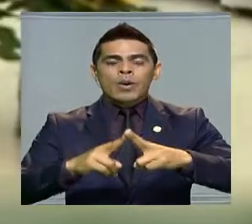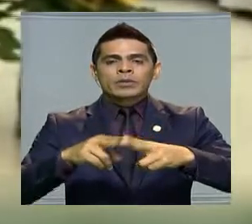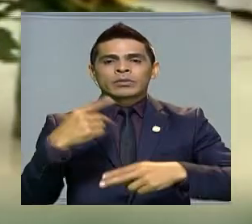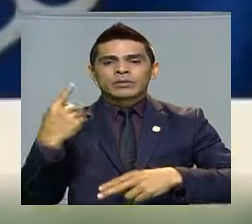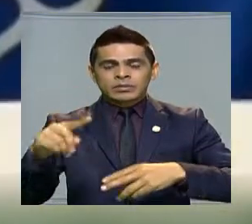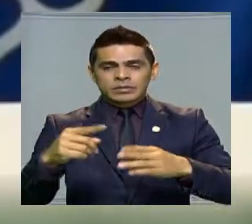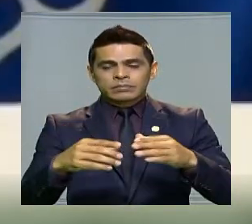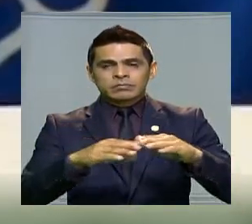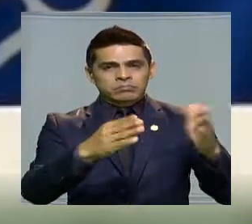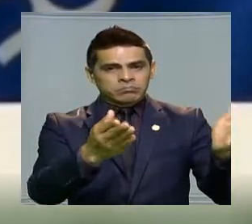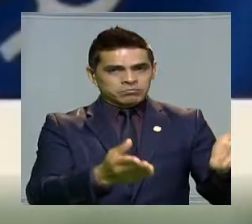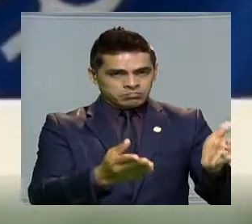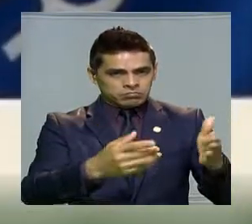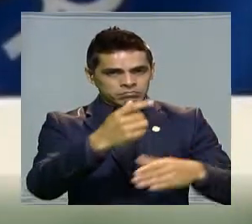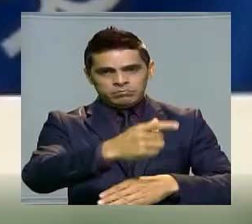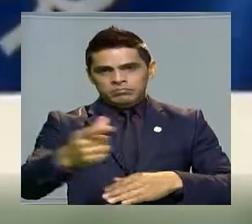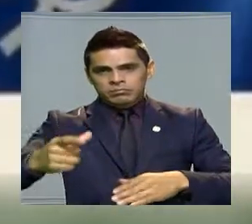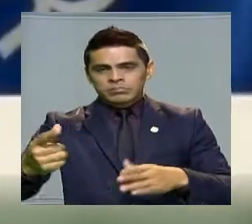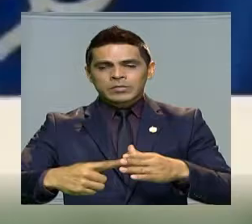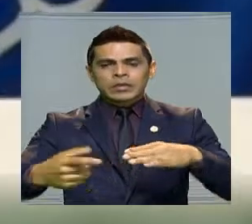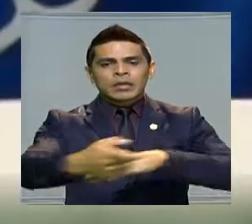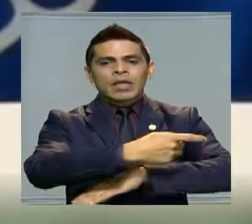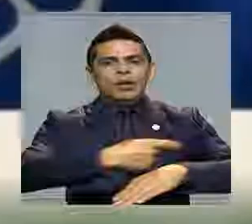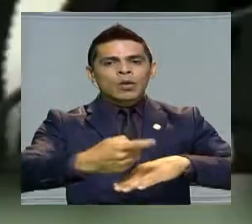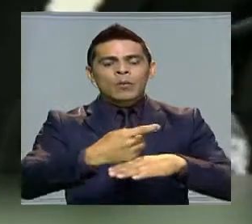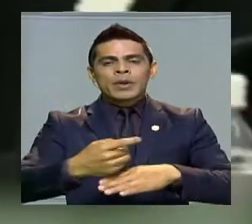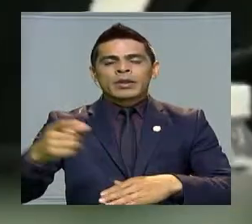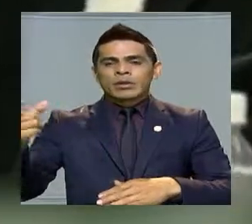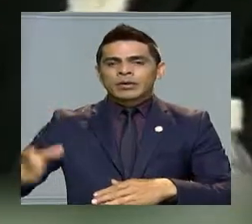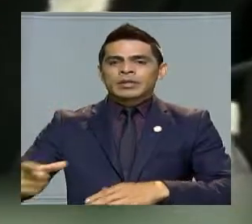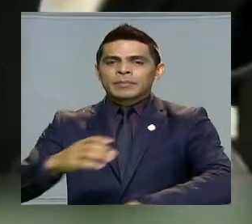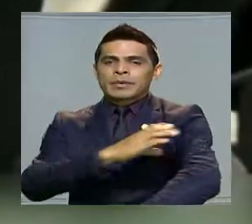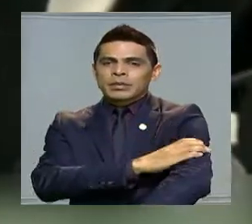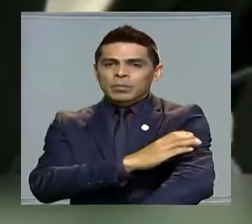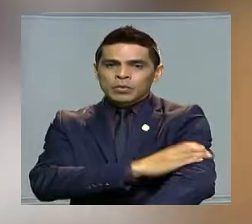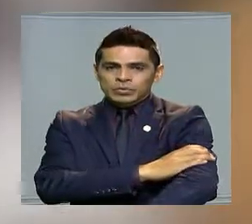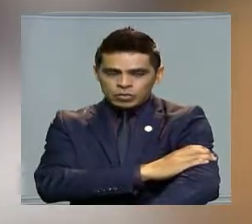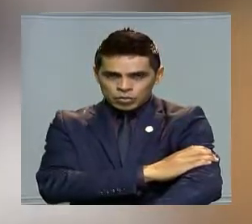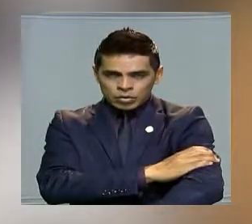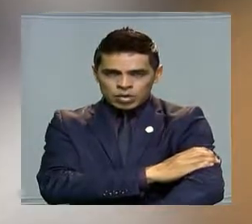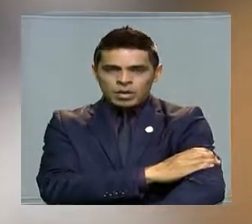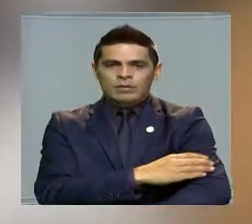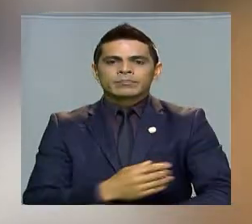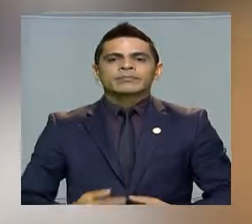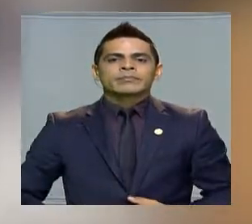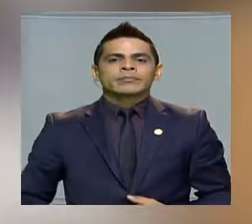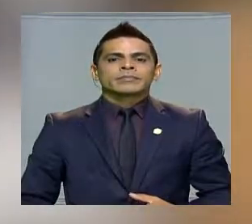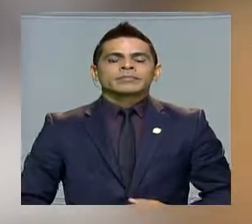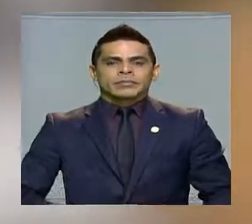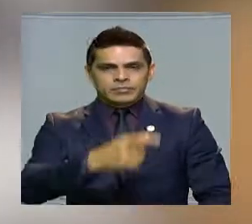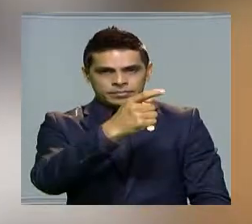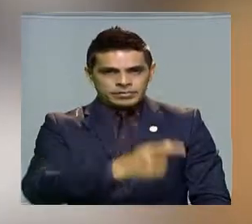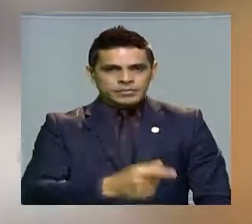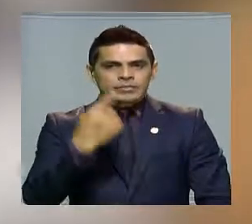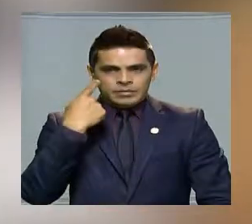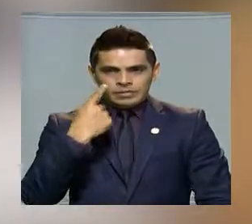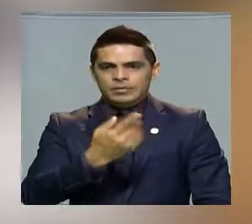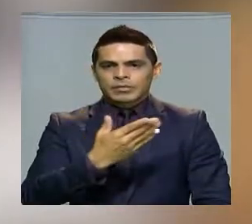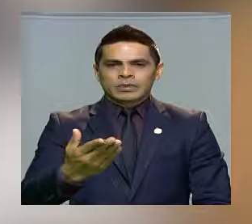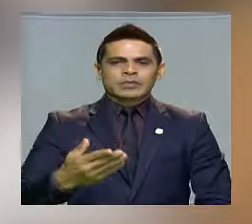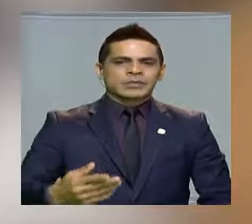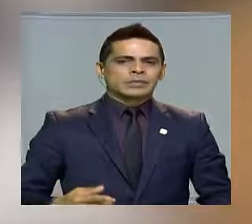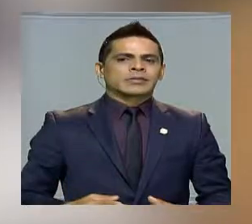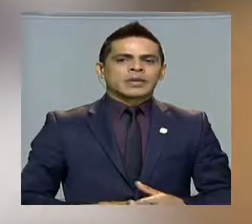tengan representantes del gobierno venezolano y de la primera coalición opositora. Estimado señor Torrealba,